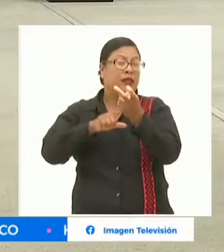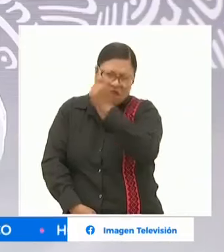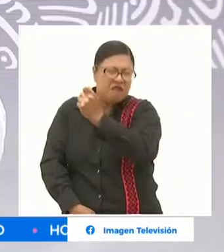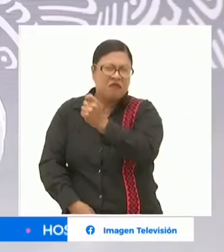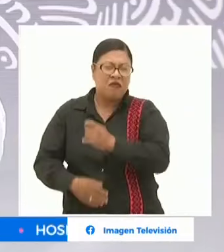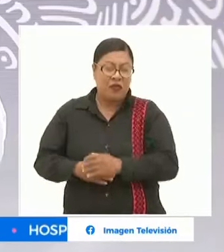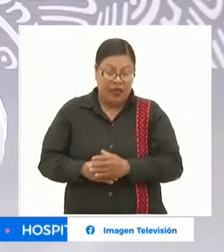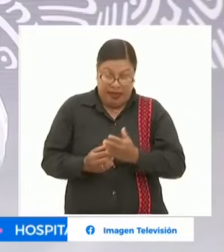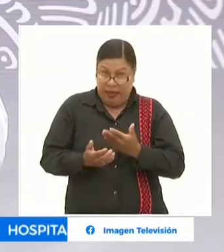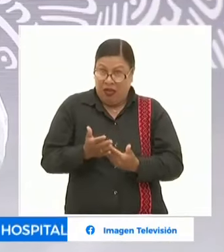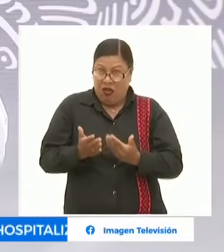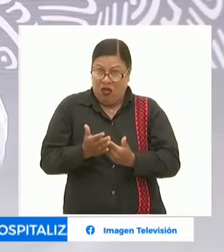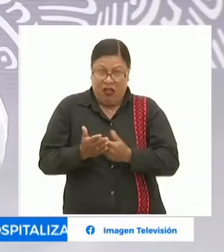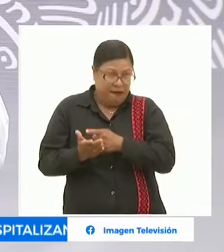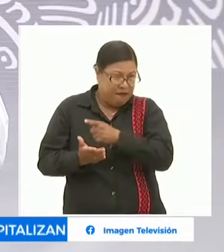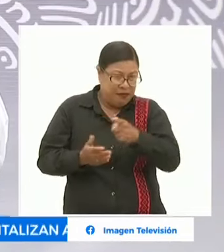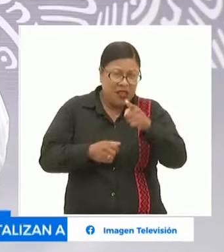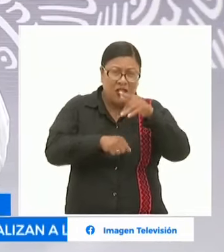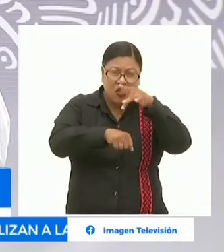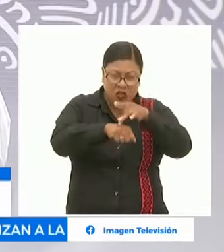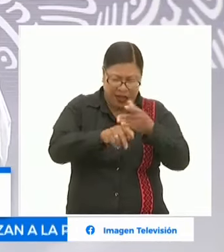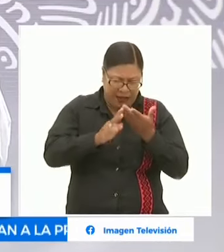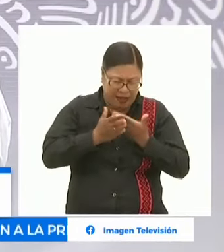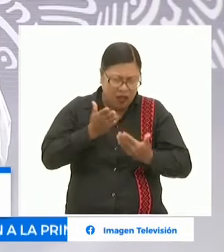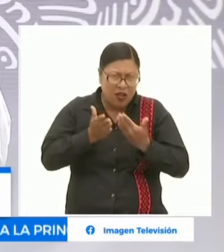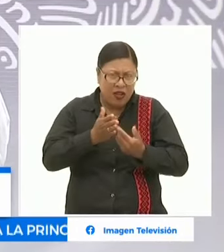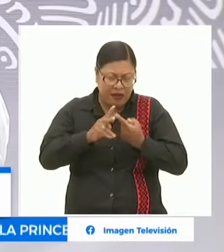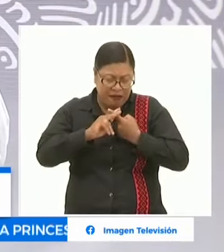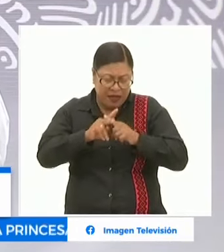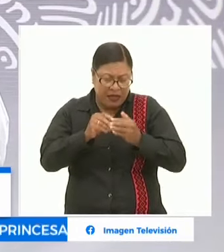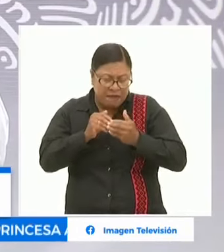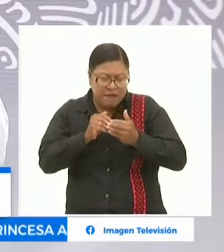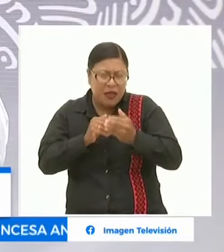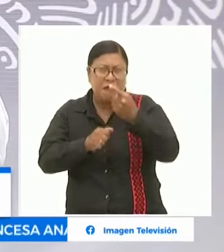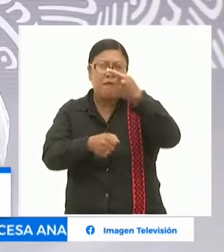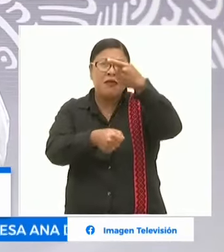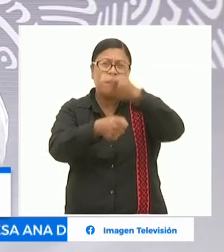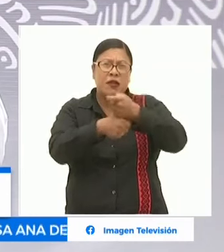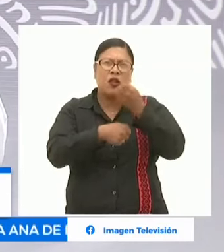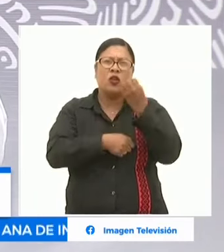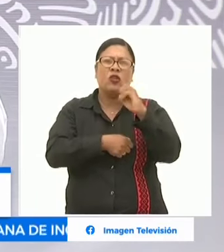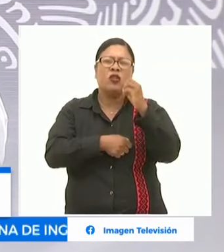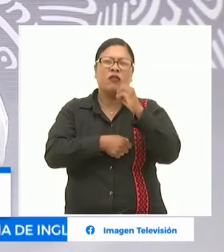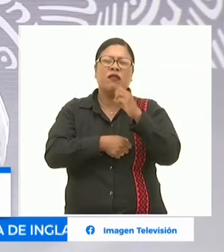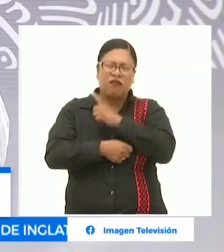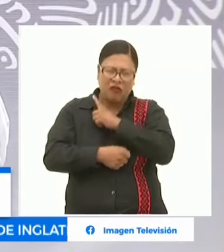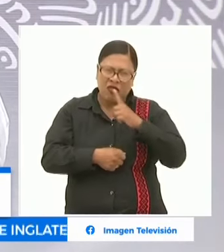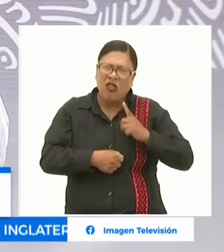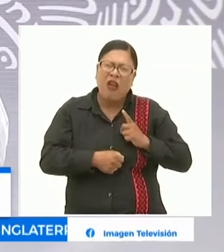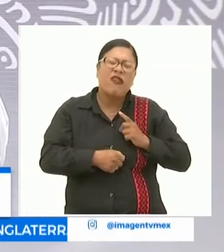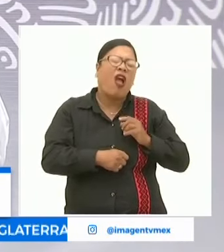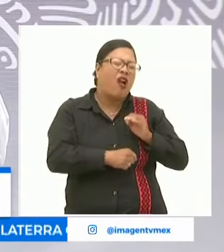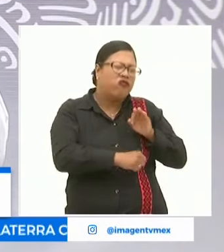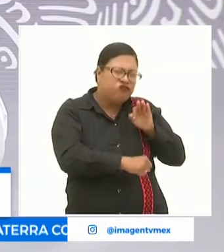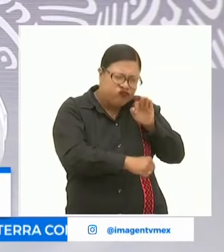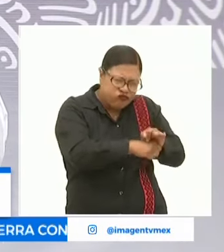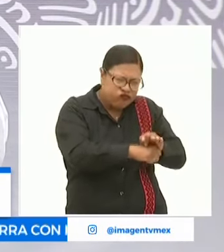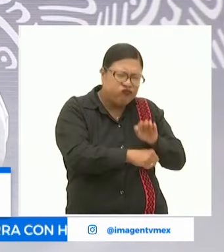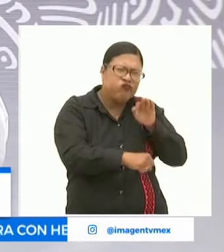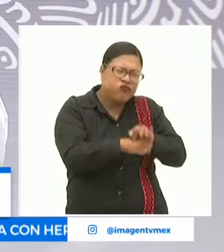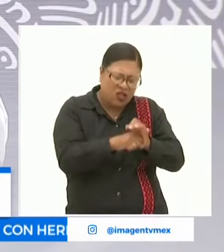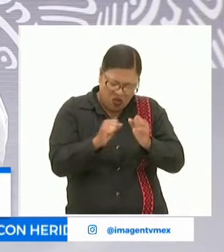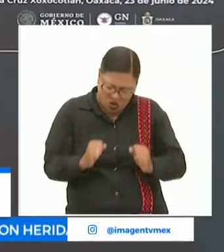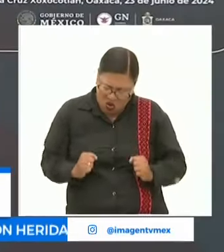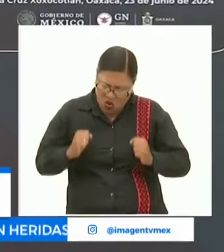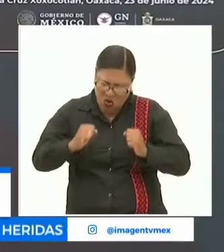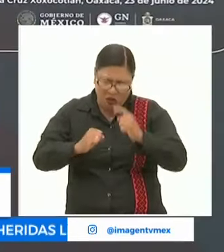Nos corresponde, a partir del 1 de octubre, seguir fortaleciendo y